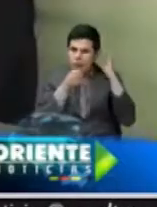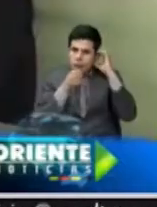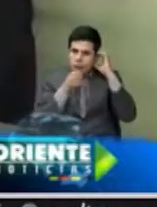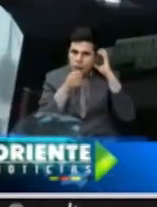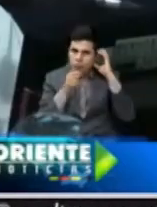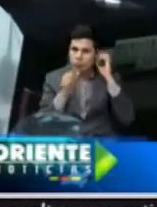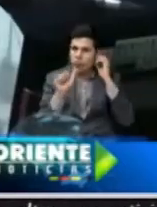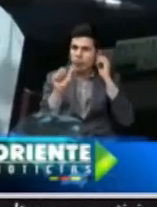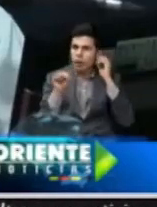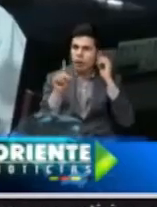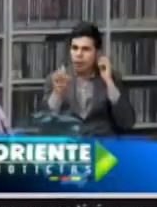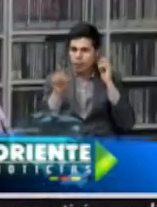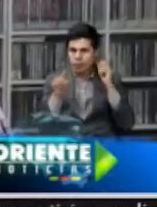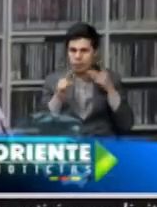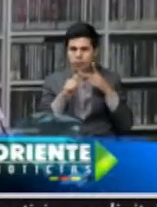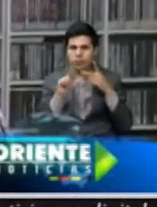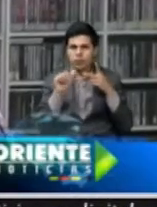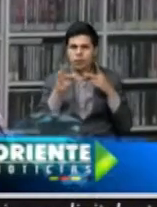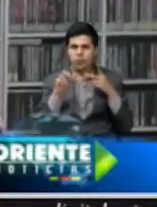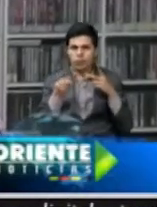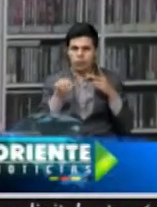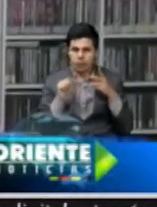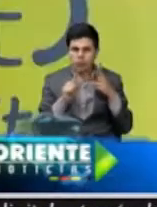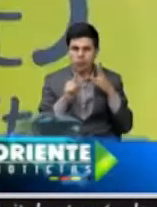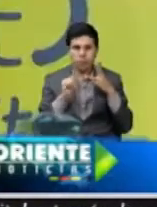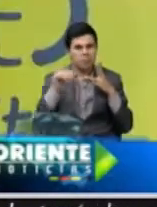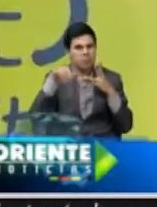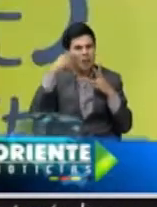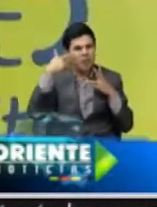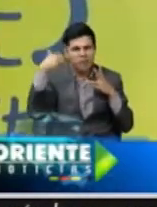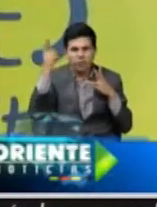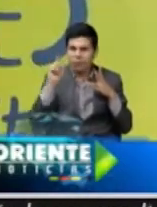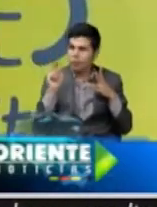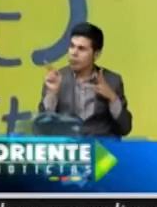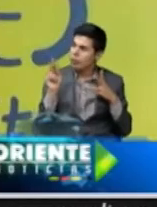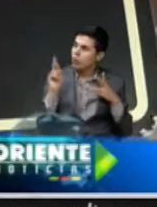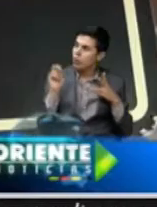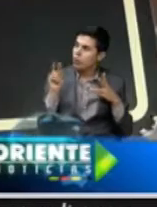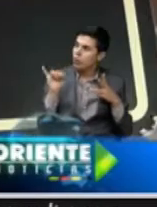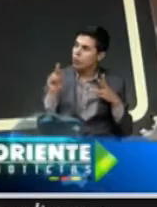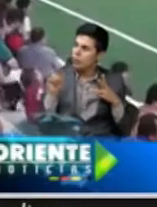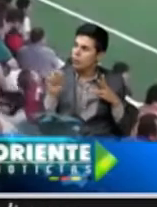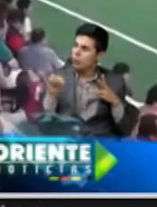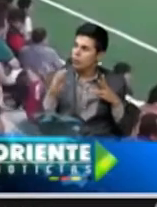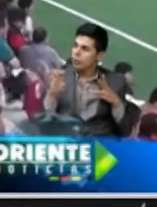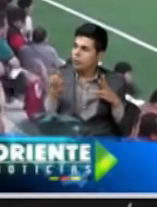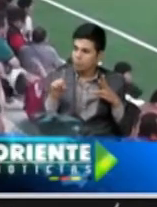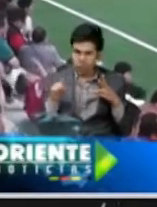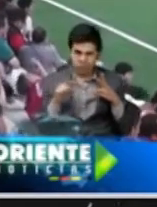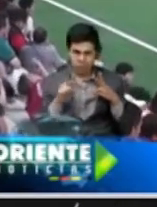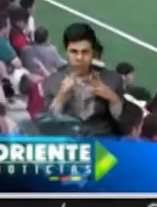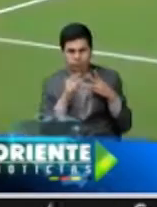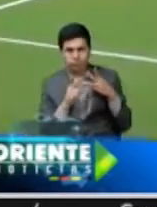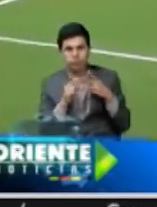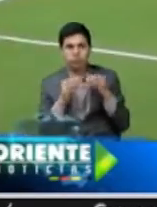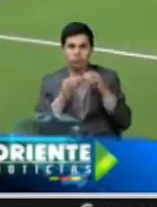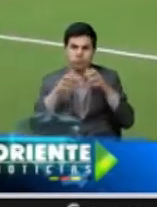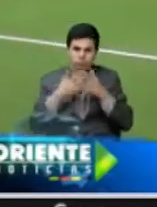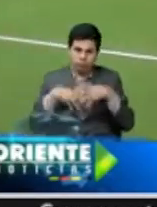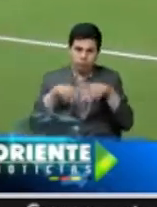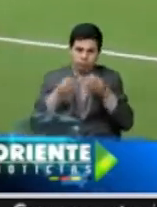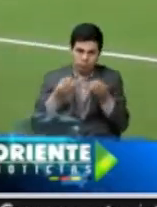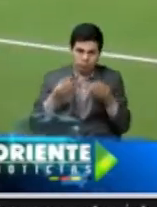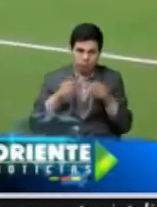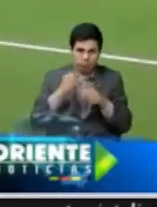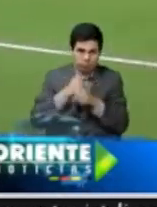Andes Estéreo, Latina Estéreo y la más tradicional Voces Rovirenses en AM. Obras de progreso como la cancha sintética